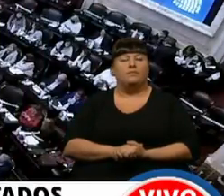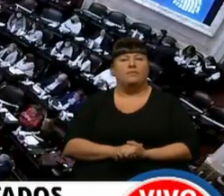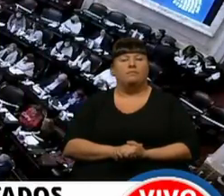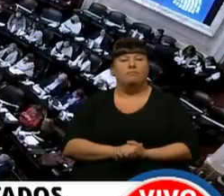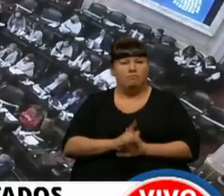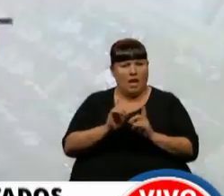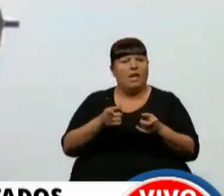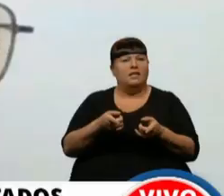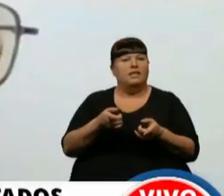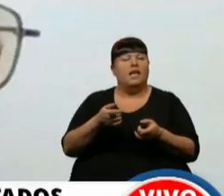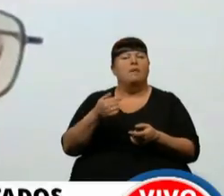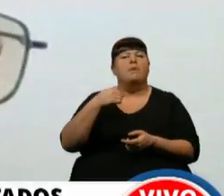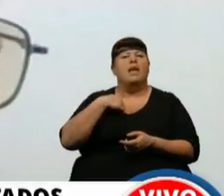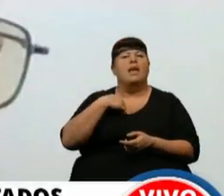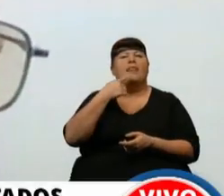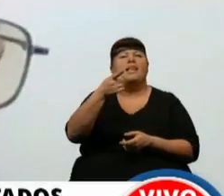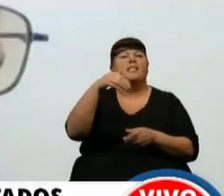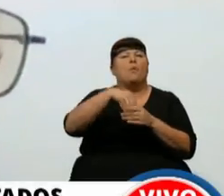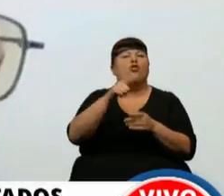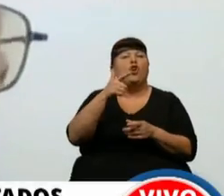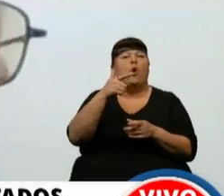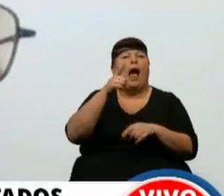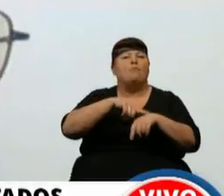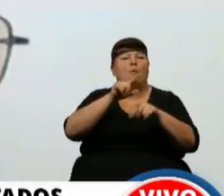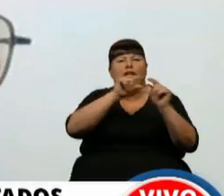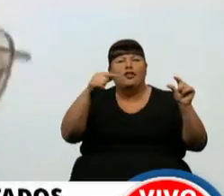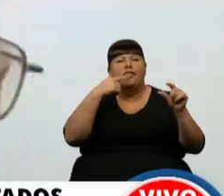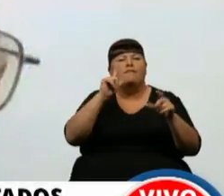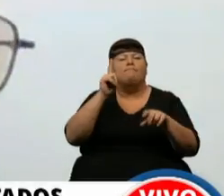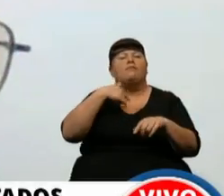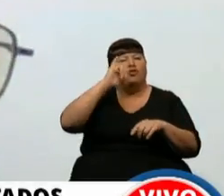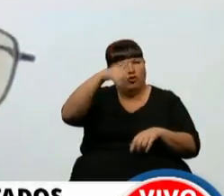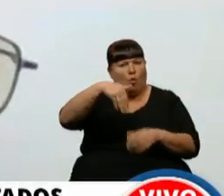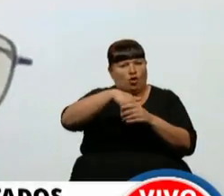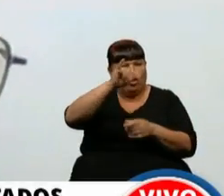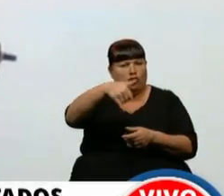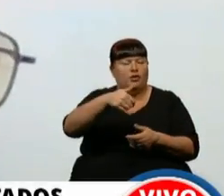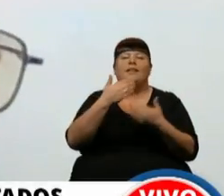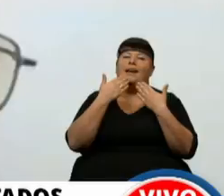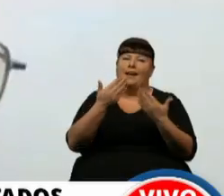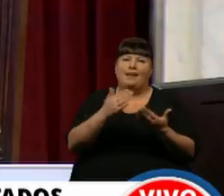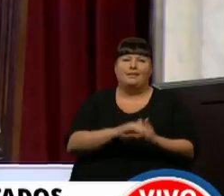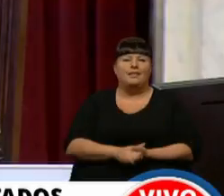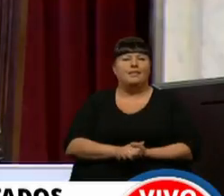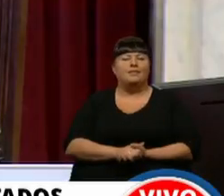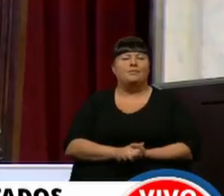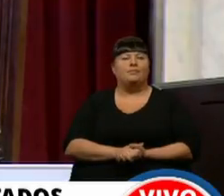también salía que no había rotación del curso y afirmativo presidente gracias